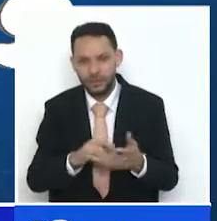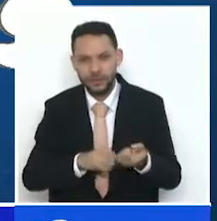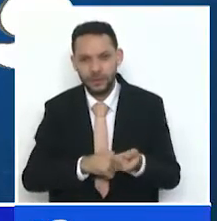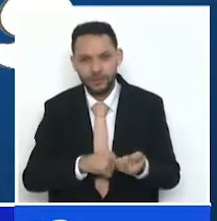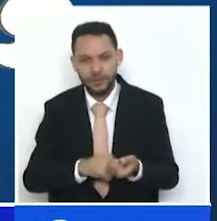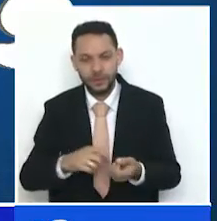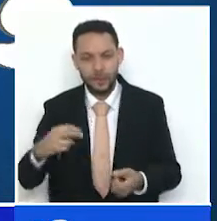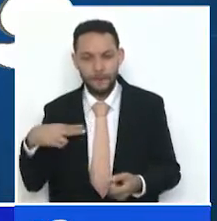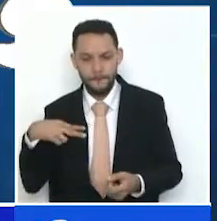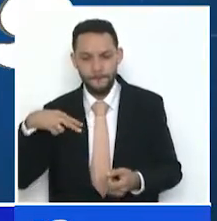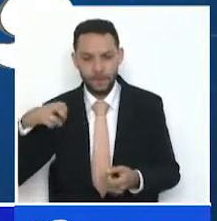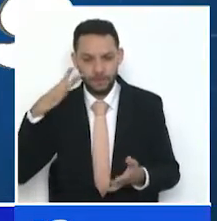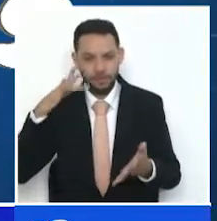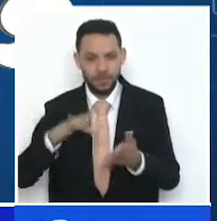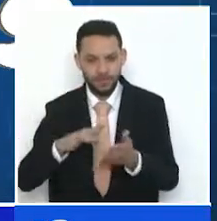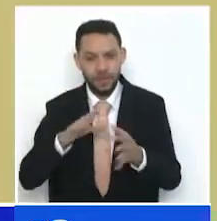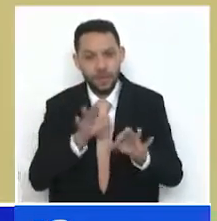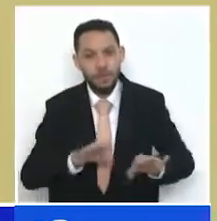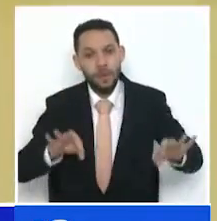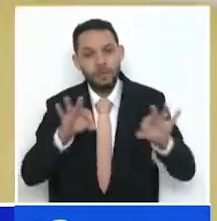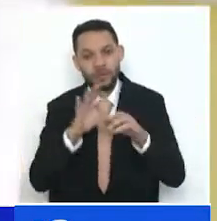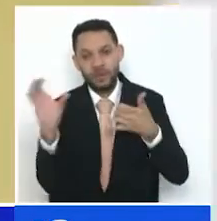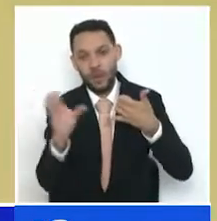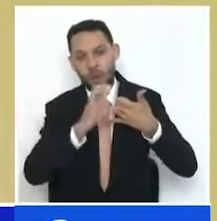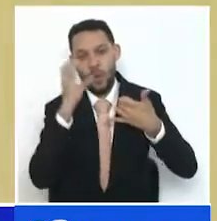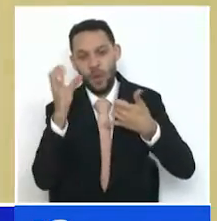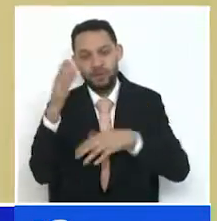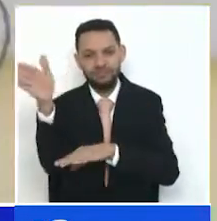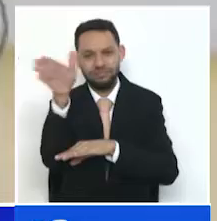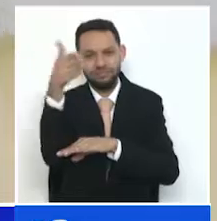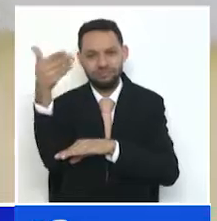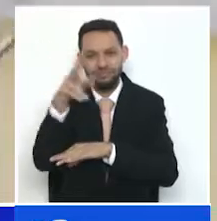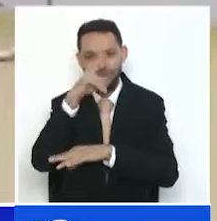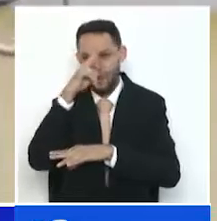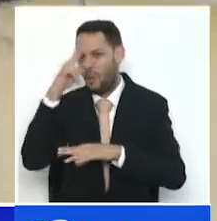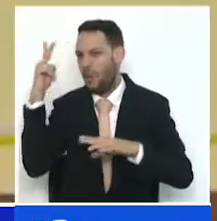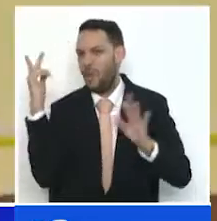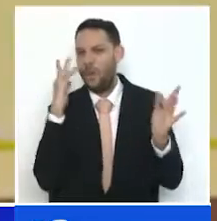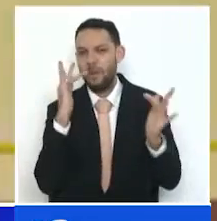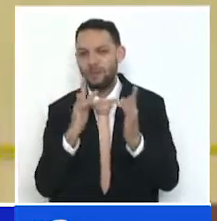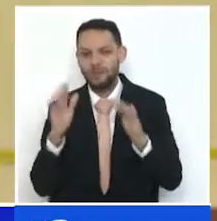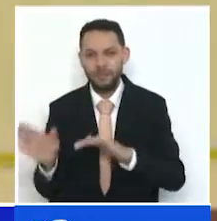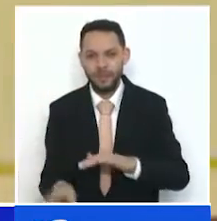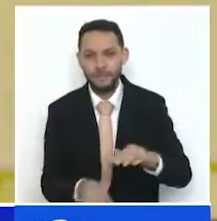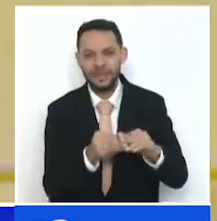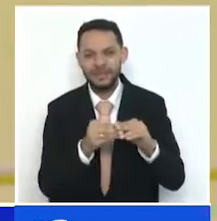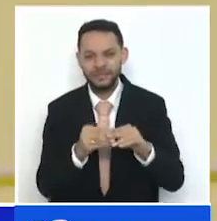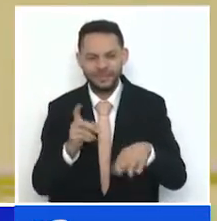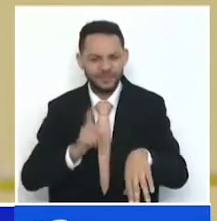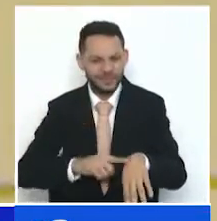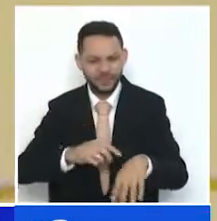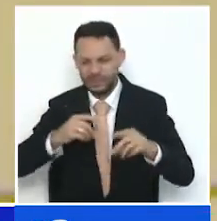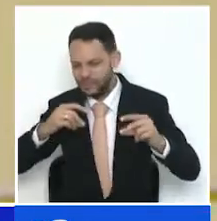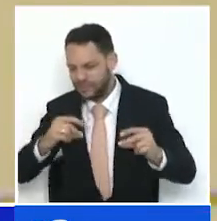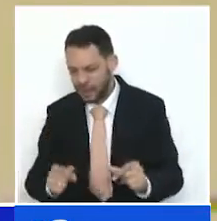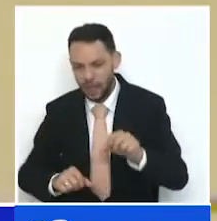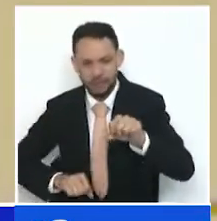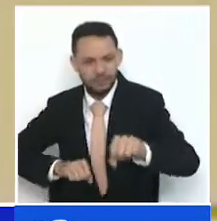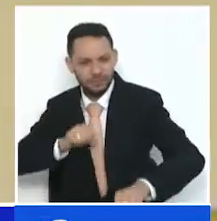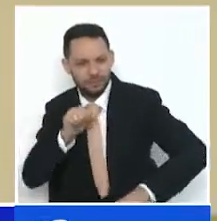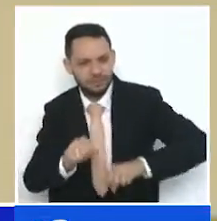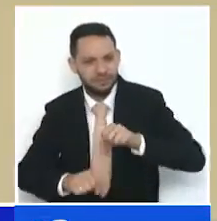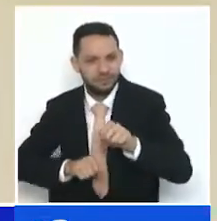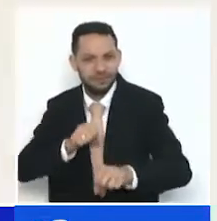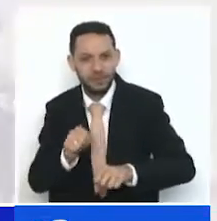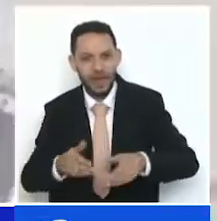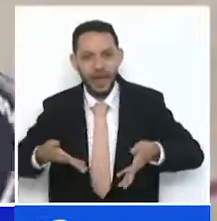que esto es bastante importante para el país. Este es el segundo título mundial en la contrarreloj individual para la deportista colombiana nacida en el